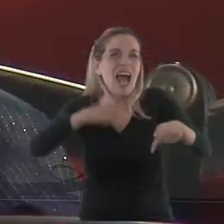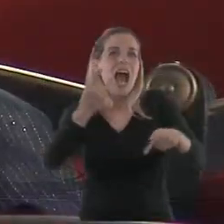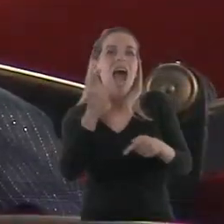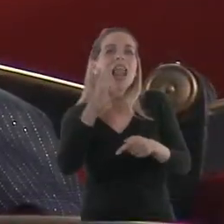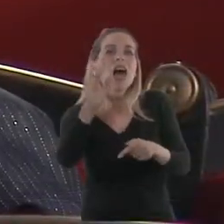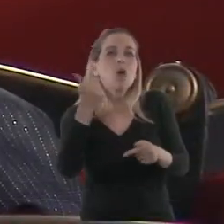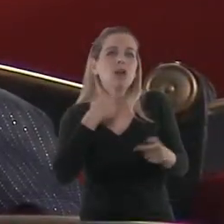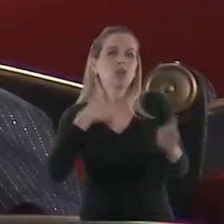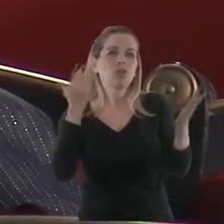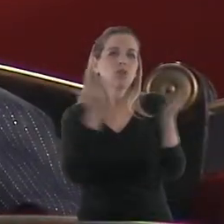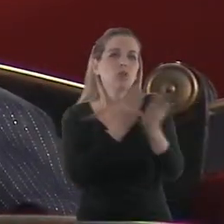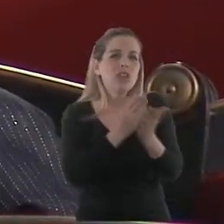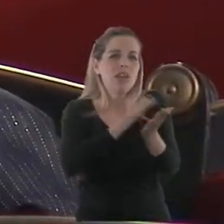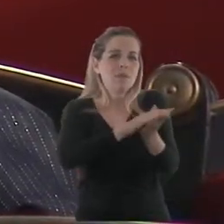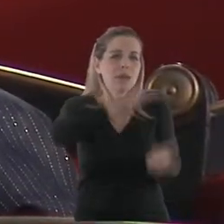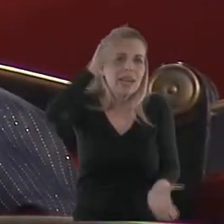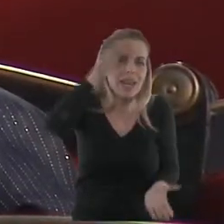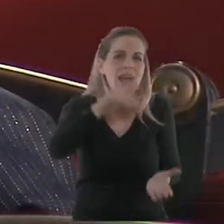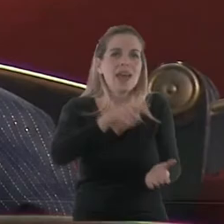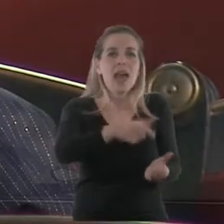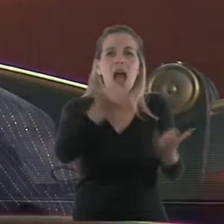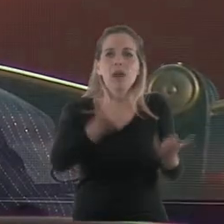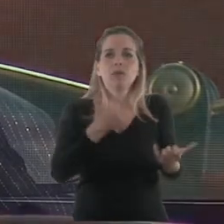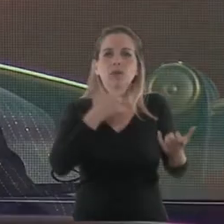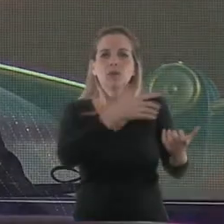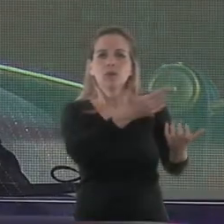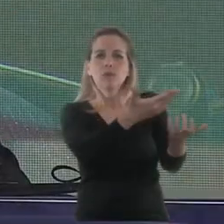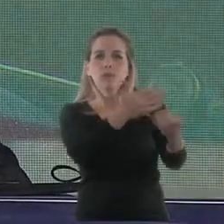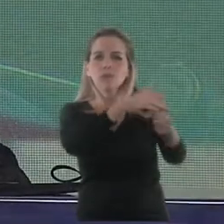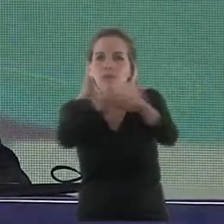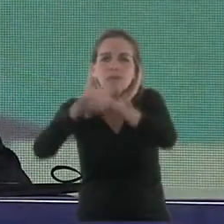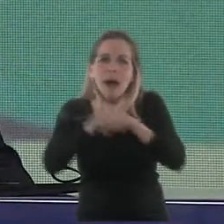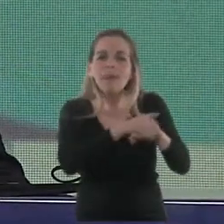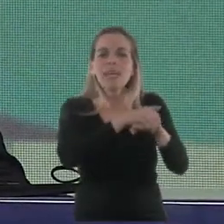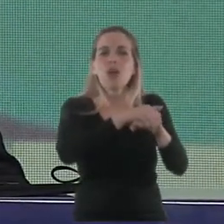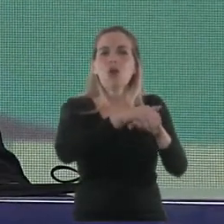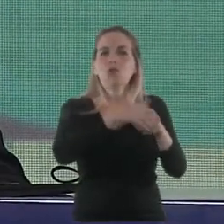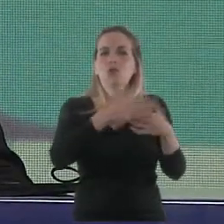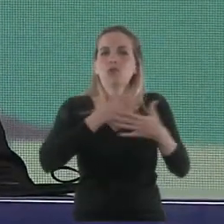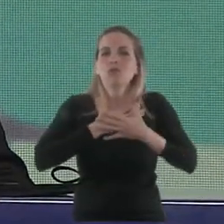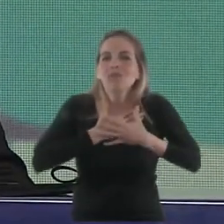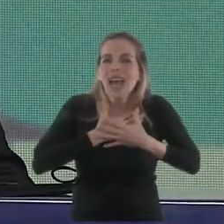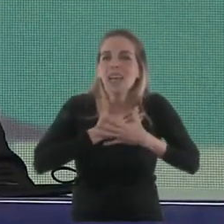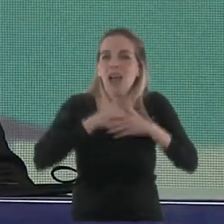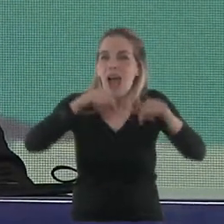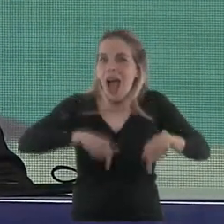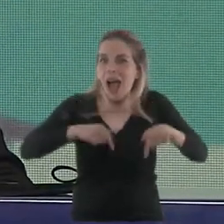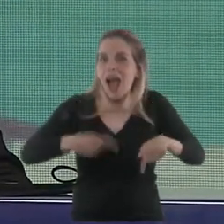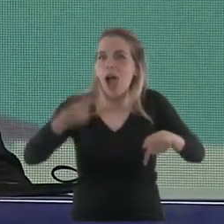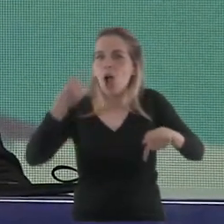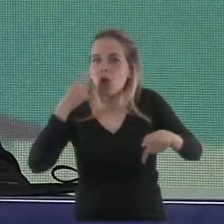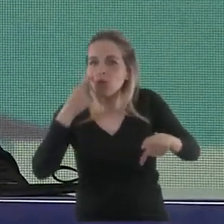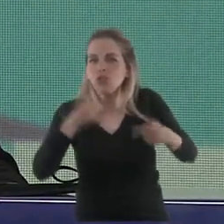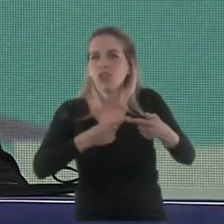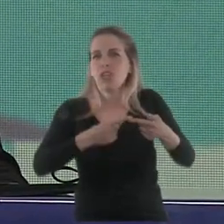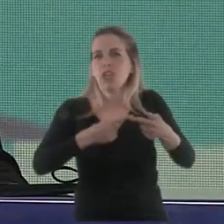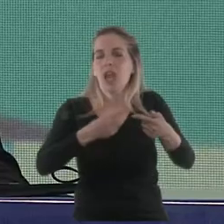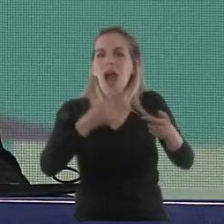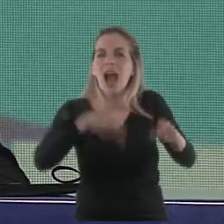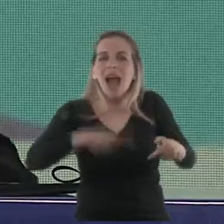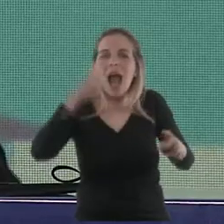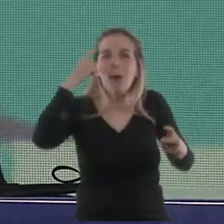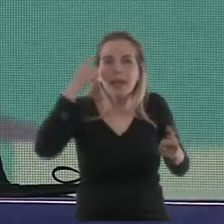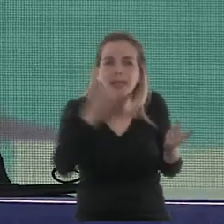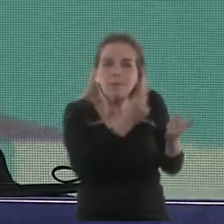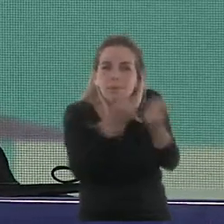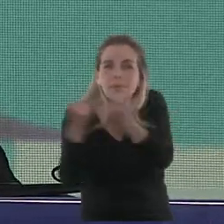Aquí me hice de amigos, construí afectos, aquí conocí, aquí aprendí.